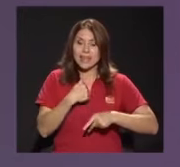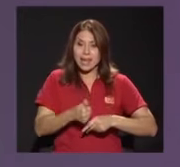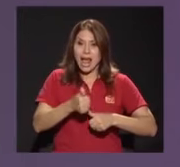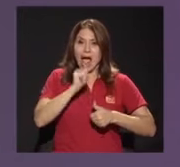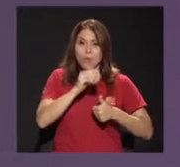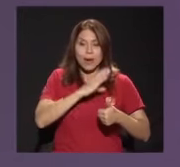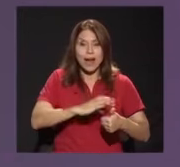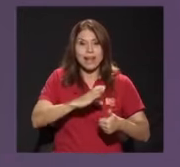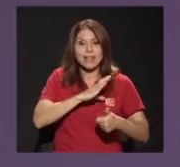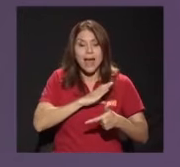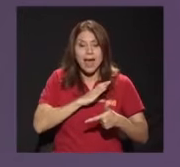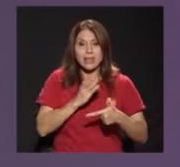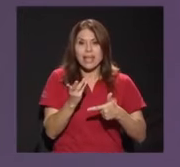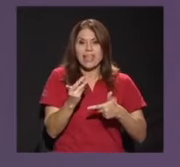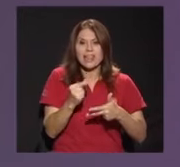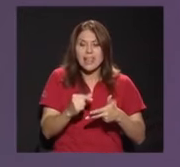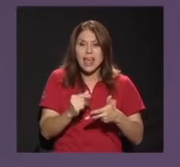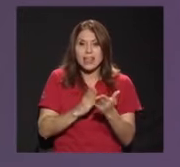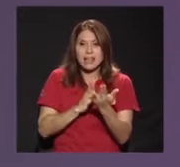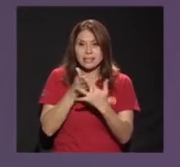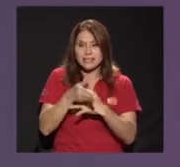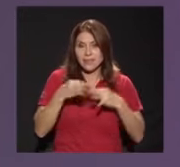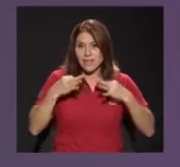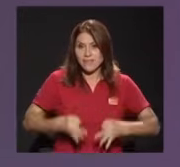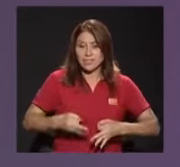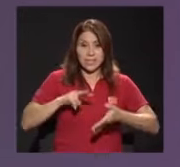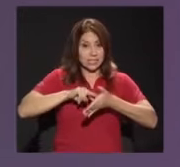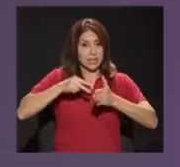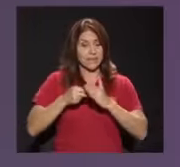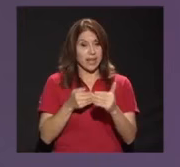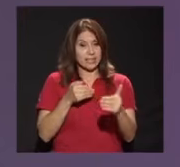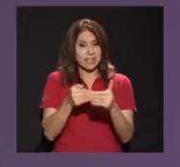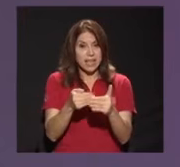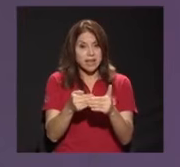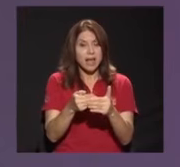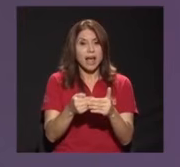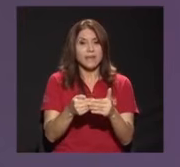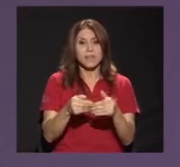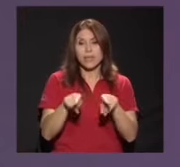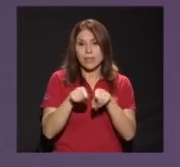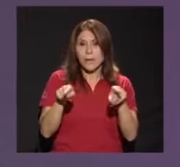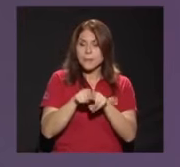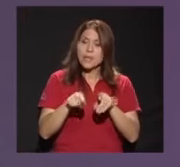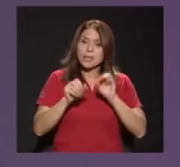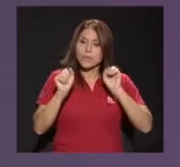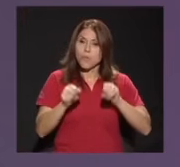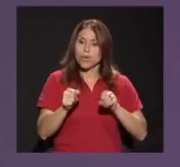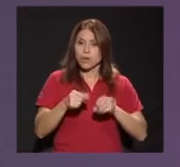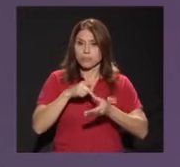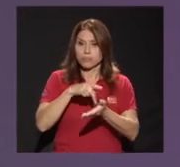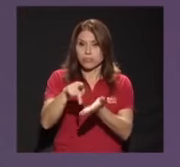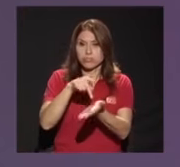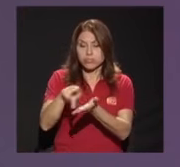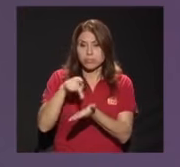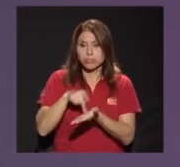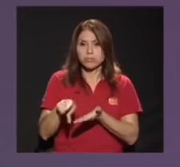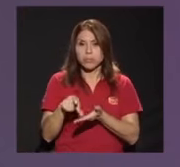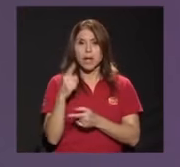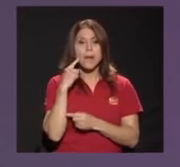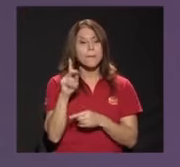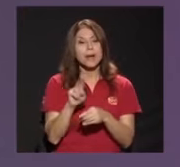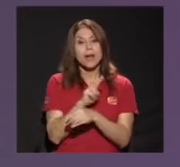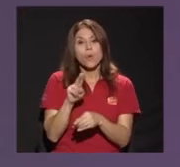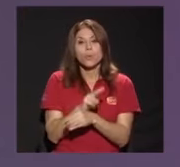cantidad, accesibilidad física, ¿verdad?, que esté cerca, asequibilidad económica, para usos,